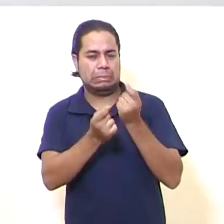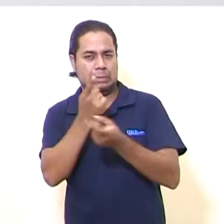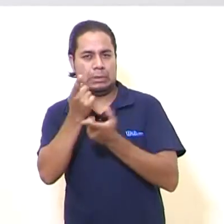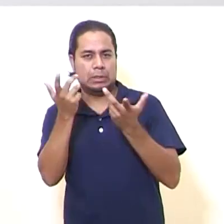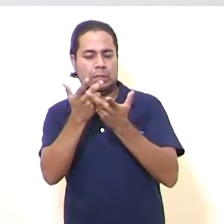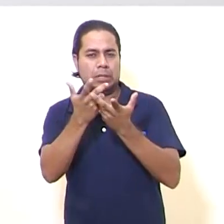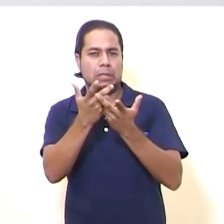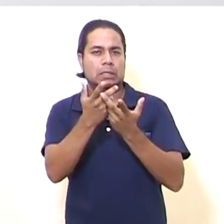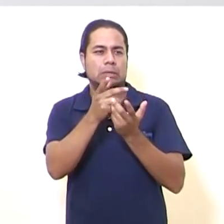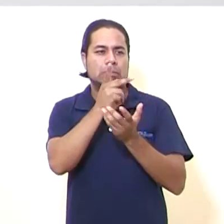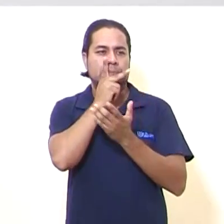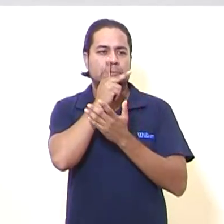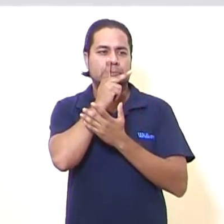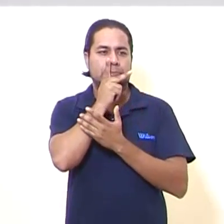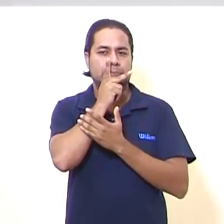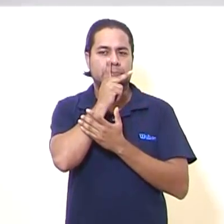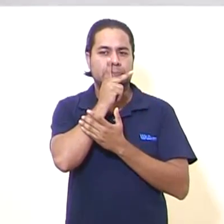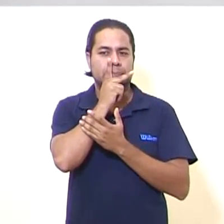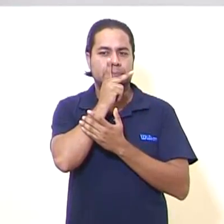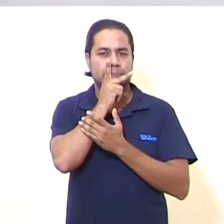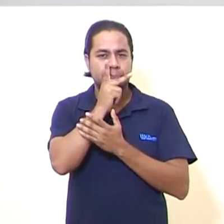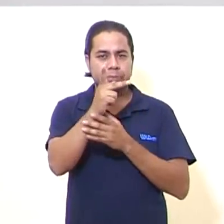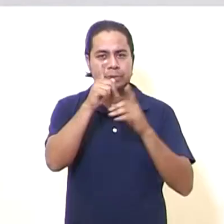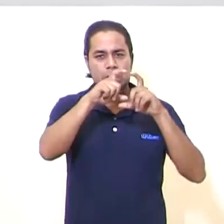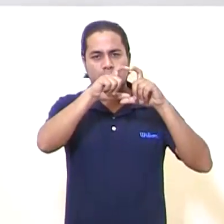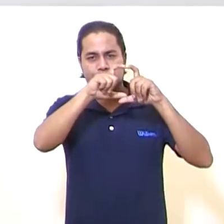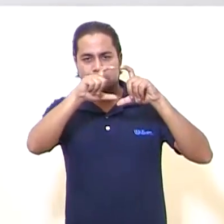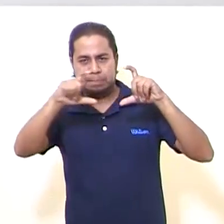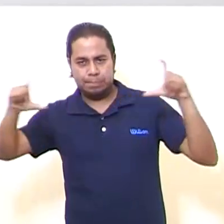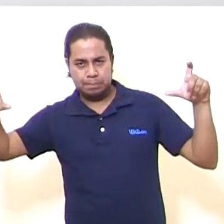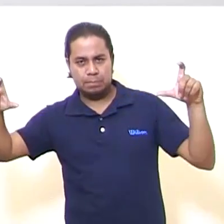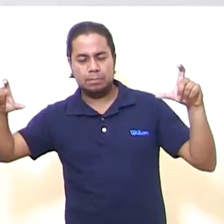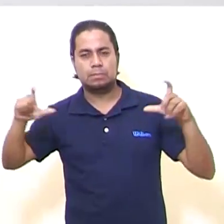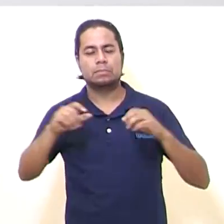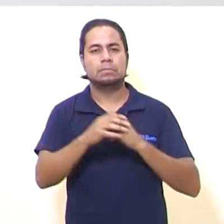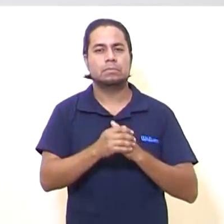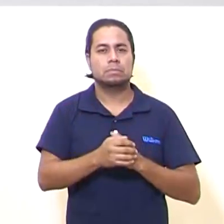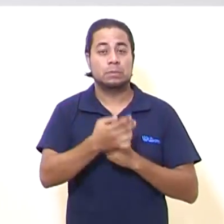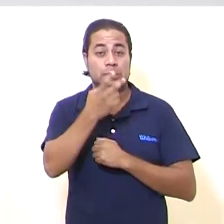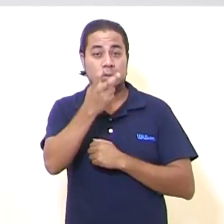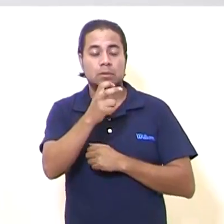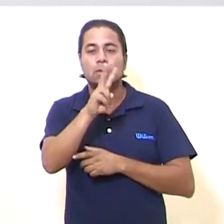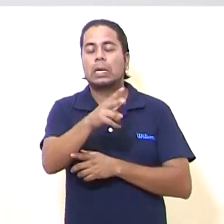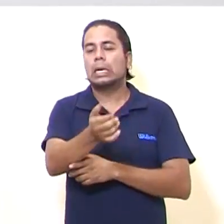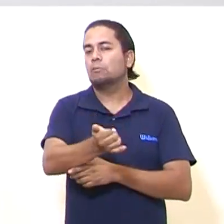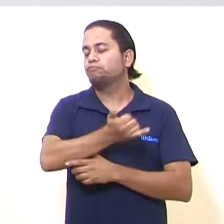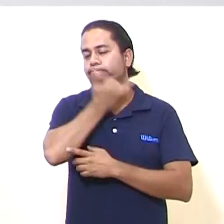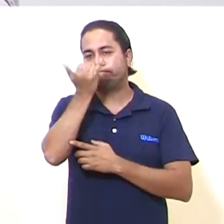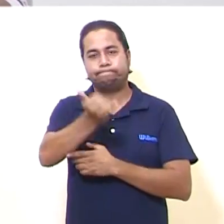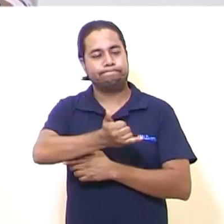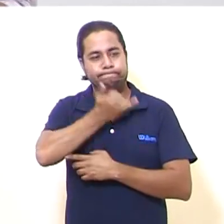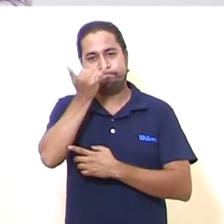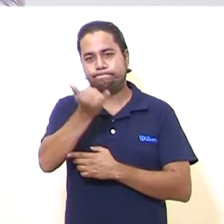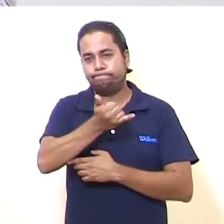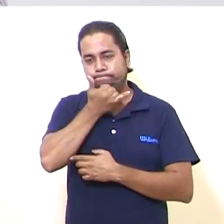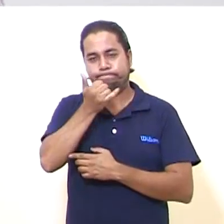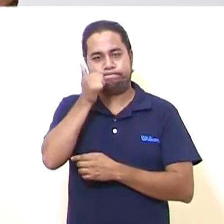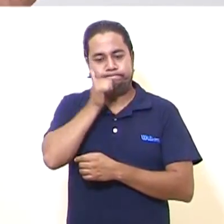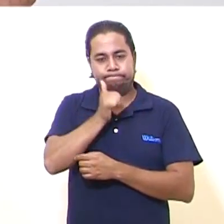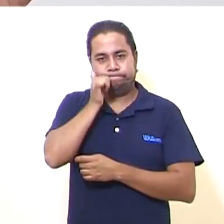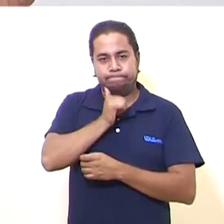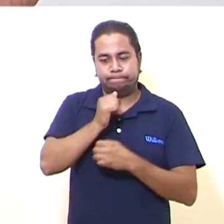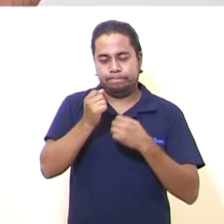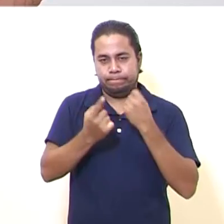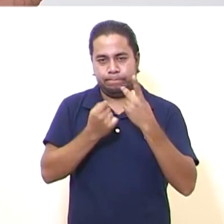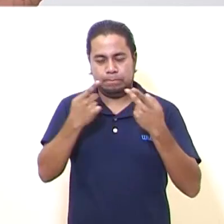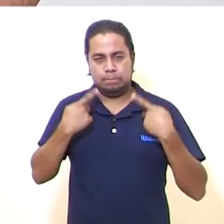¿Sale? Todo queremos que vaya con mayúsculas. Y ese es un error que siempre estamos cometiendo muchas